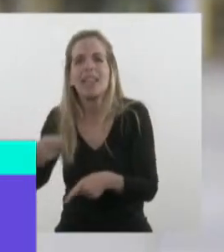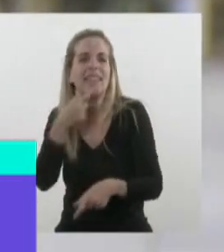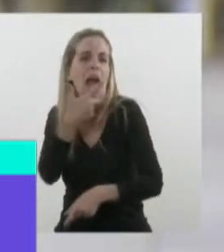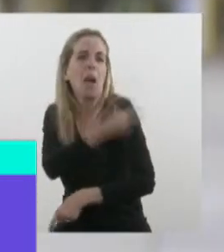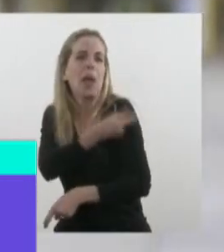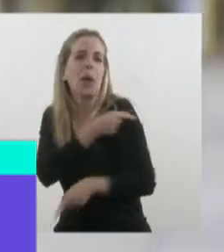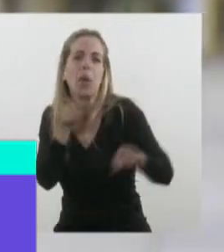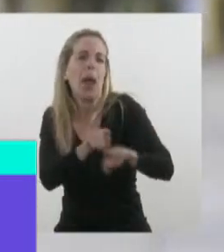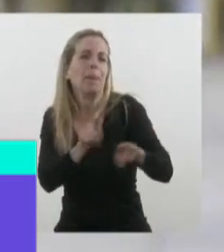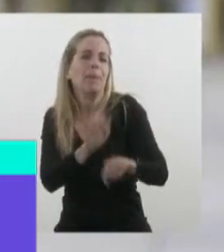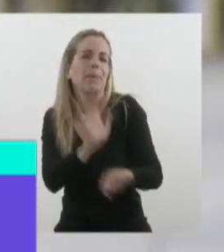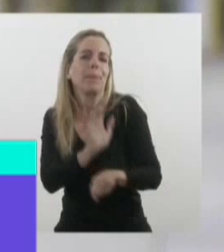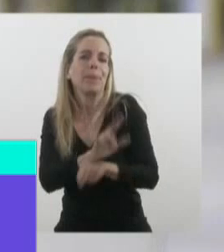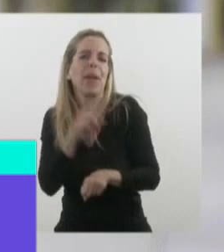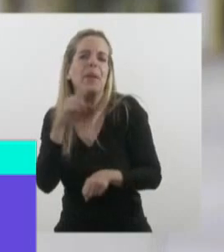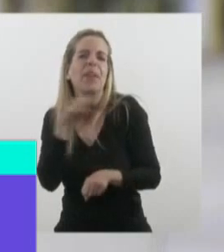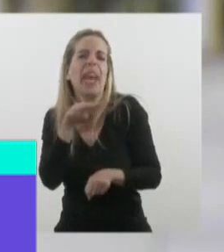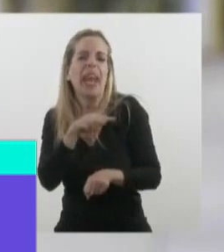veneno a la gente.